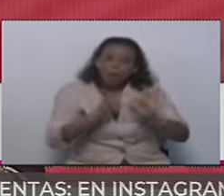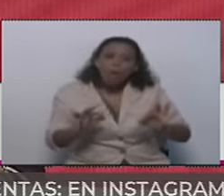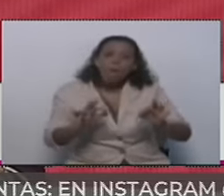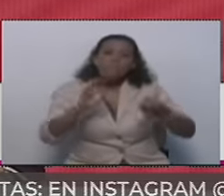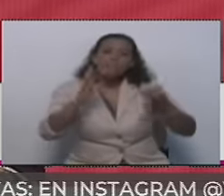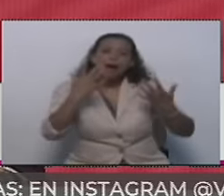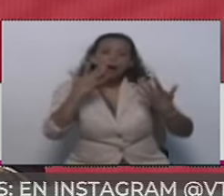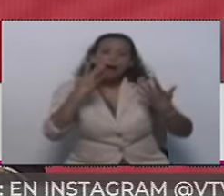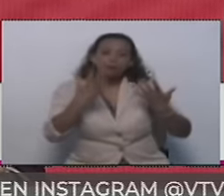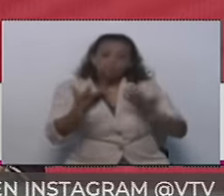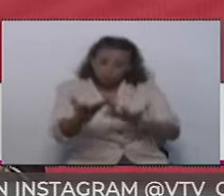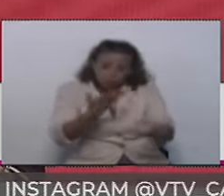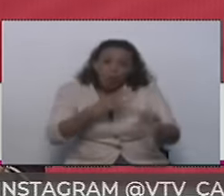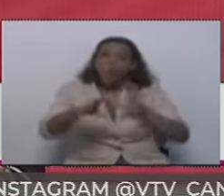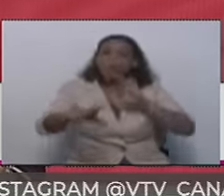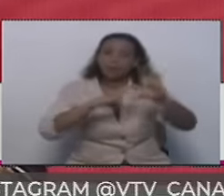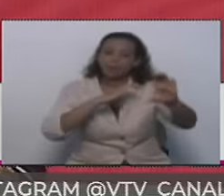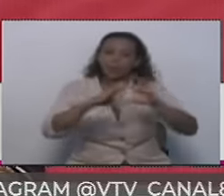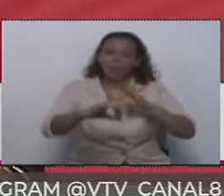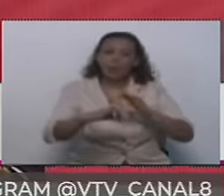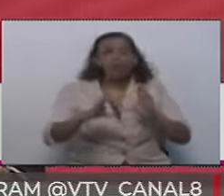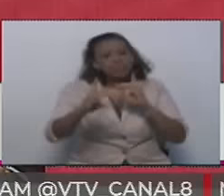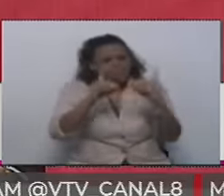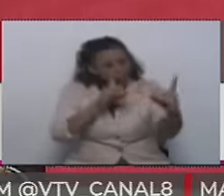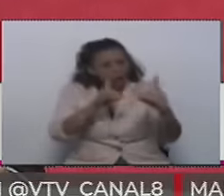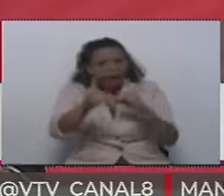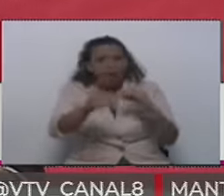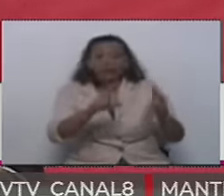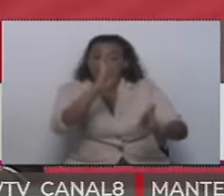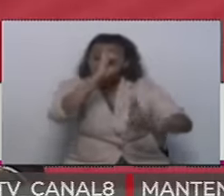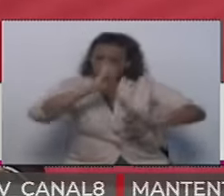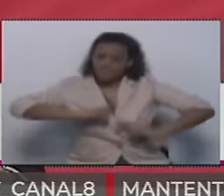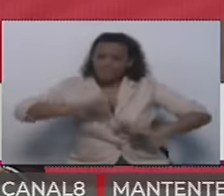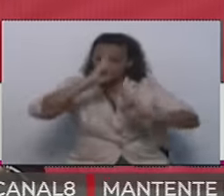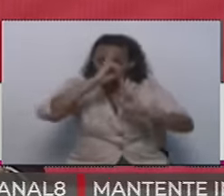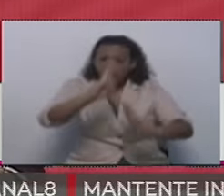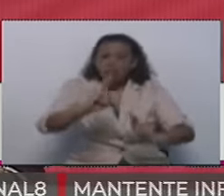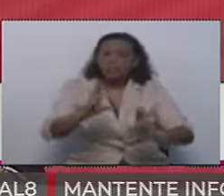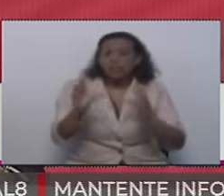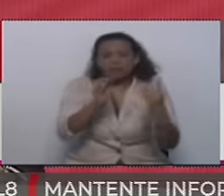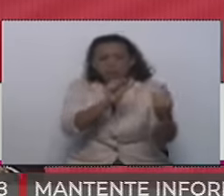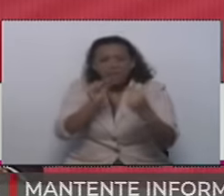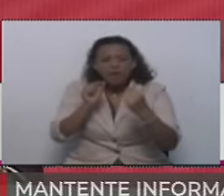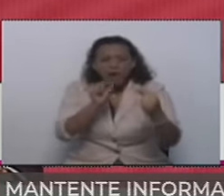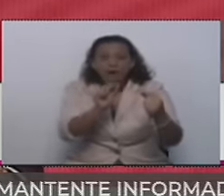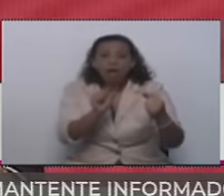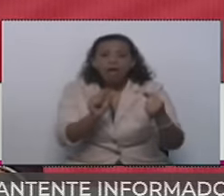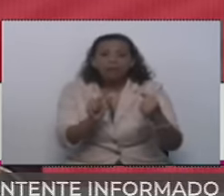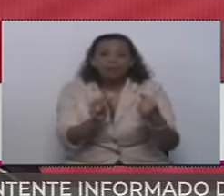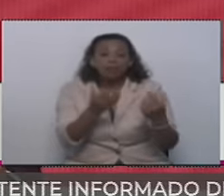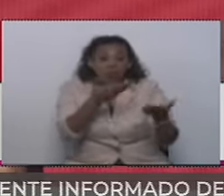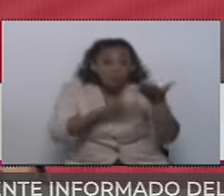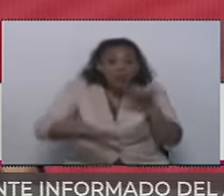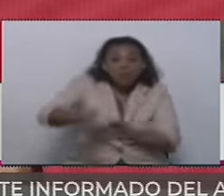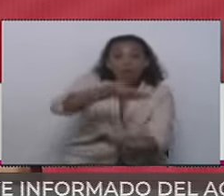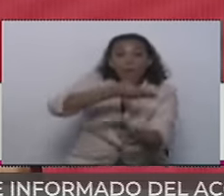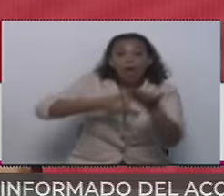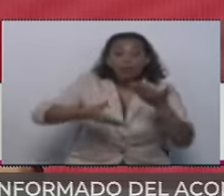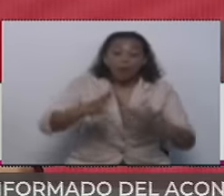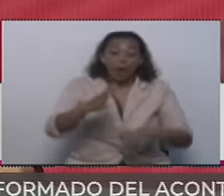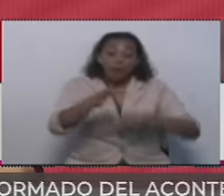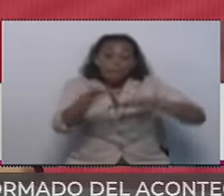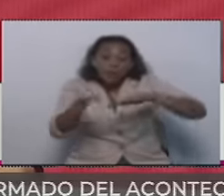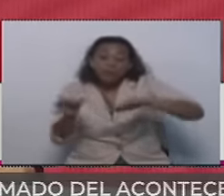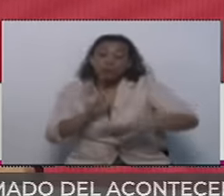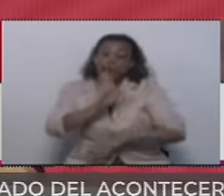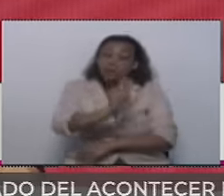construir comunicación, diálogo, respeto, debate. Y en todos los municipios debe ser